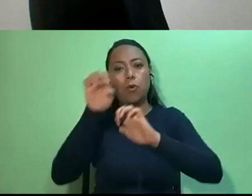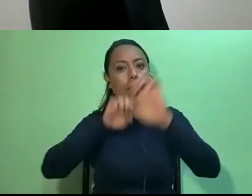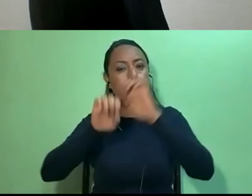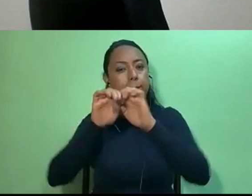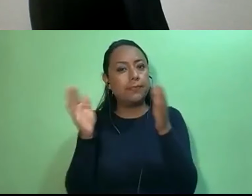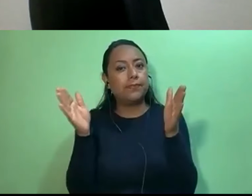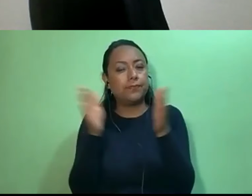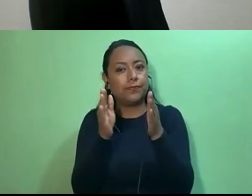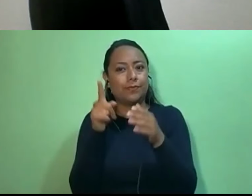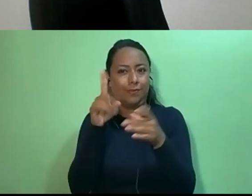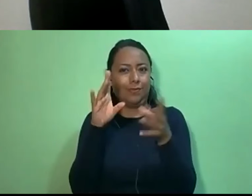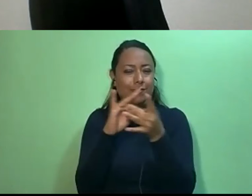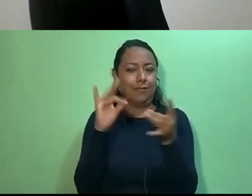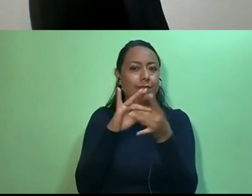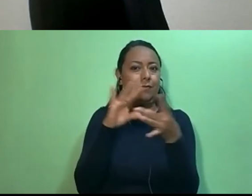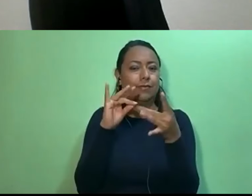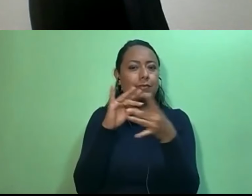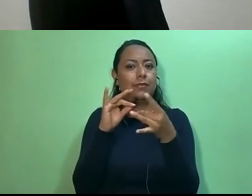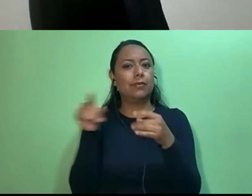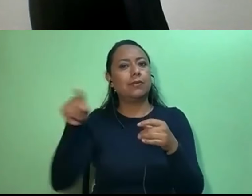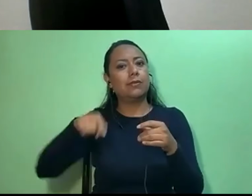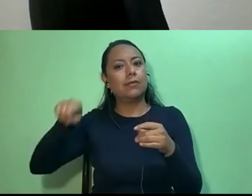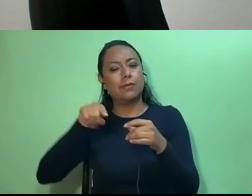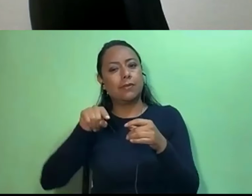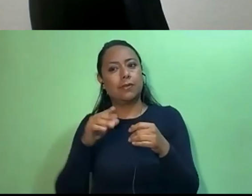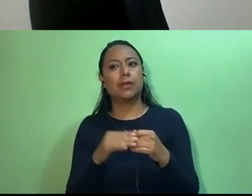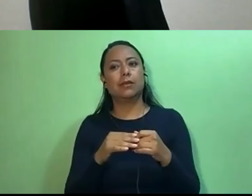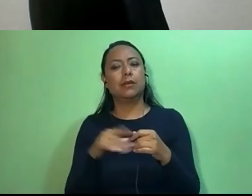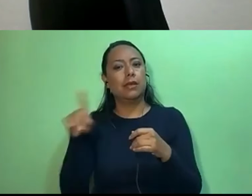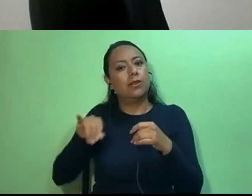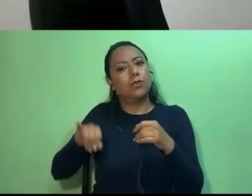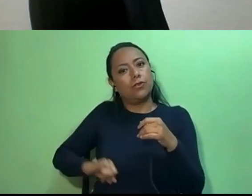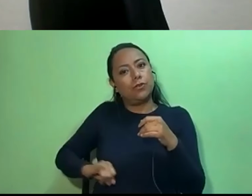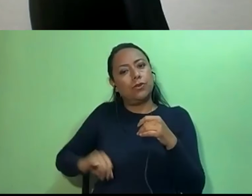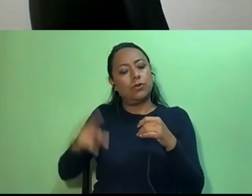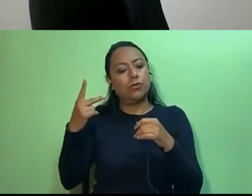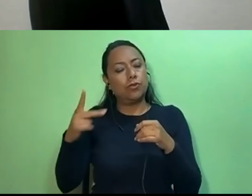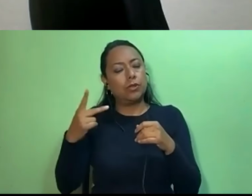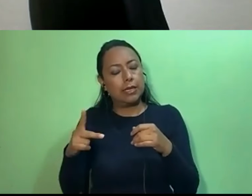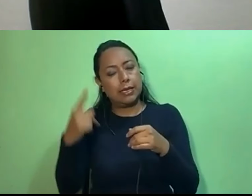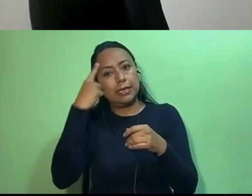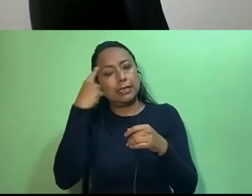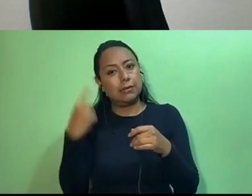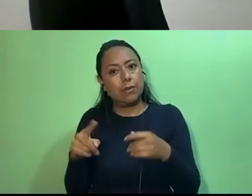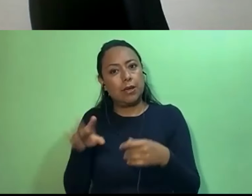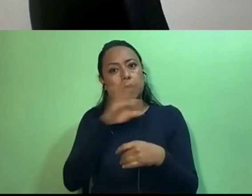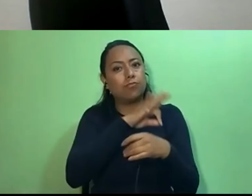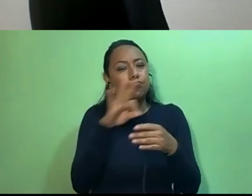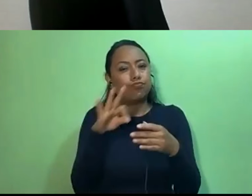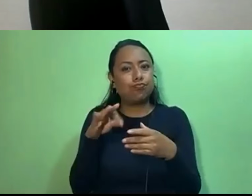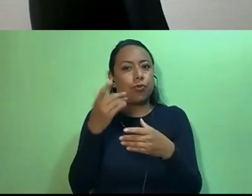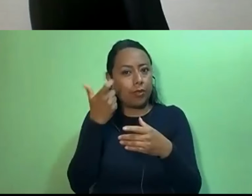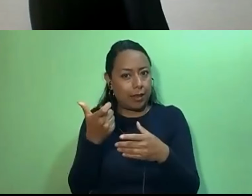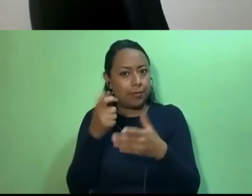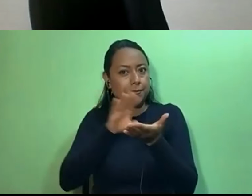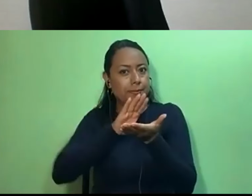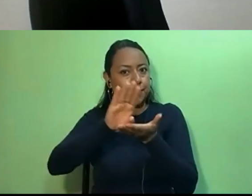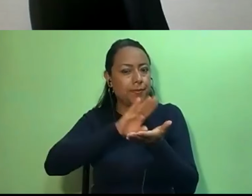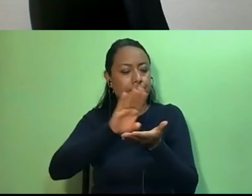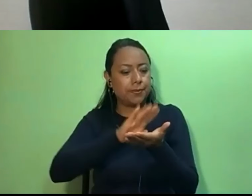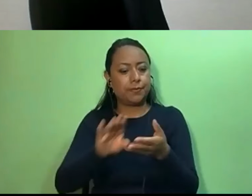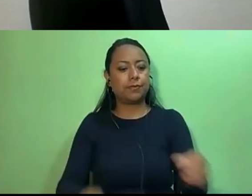hacen mención con respecto a que tienen ellos el interés de poder estar invirtiendo. Por